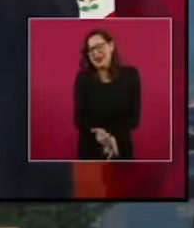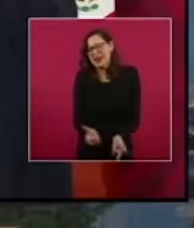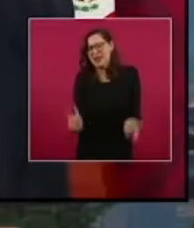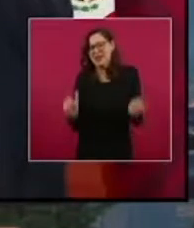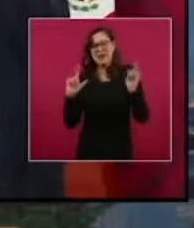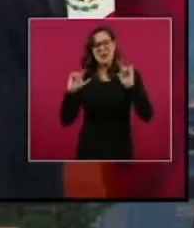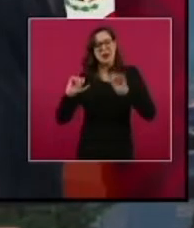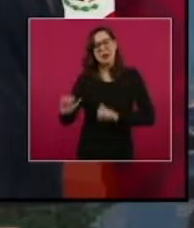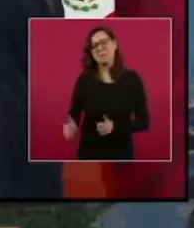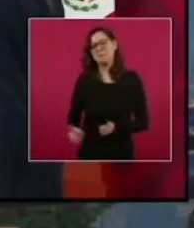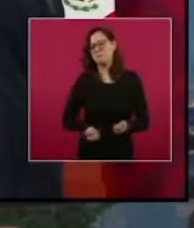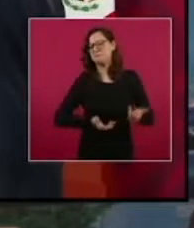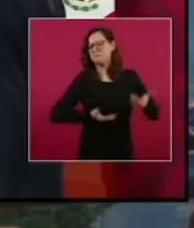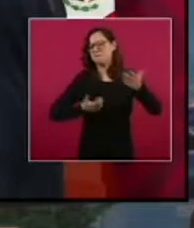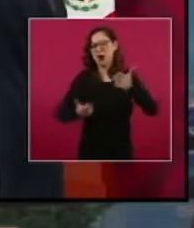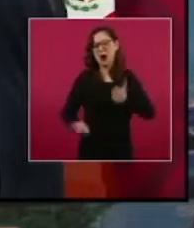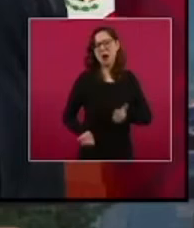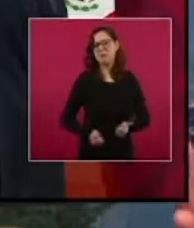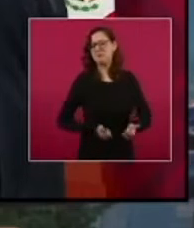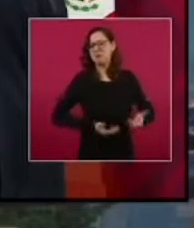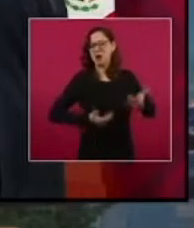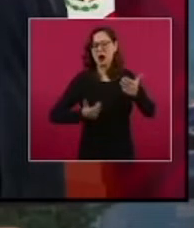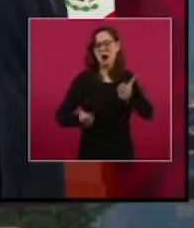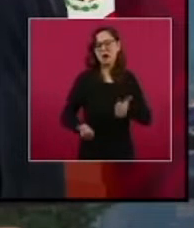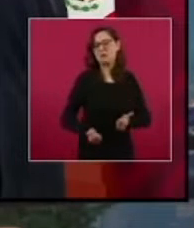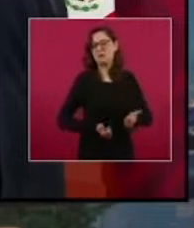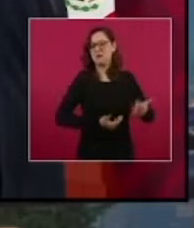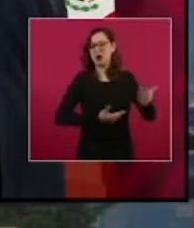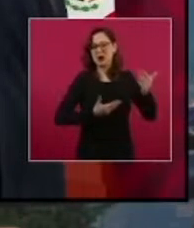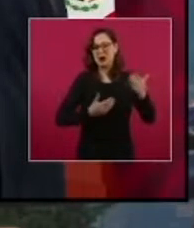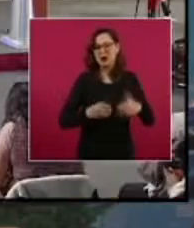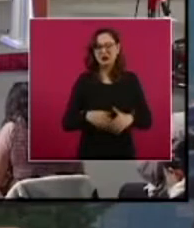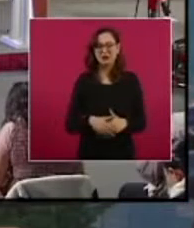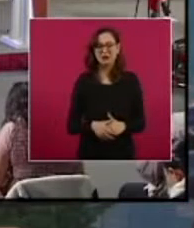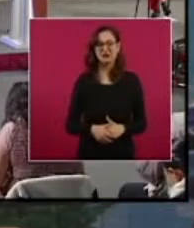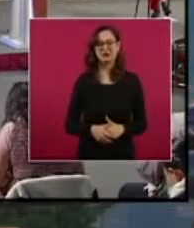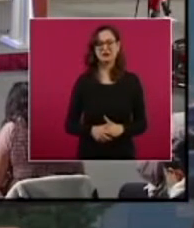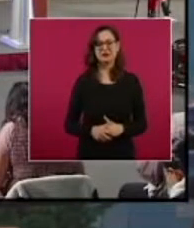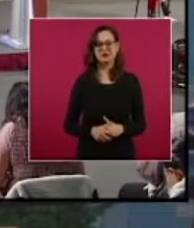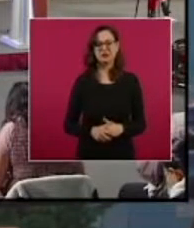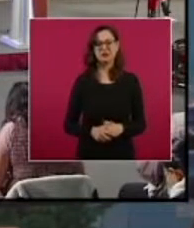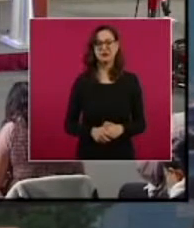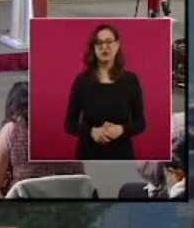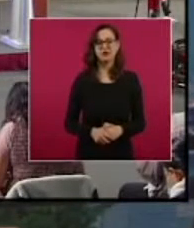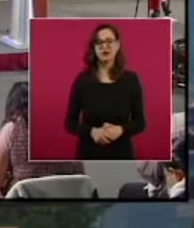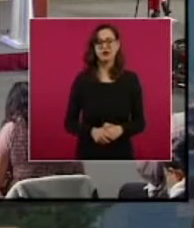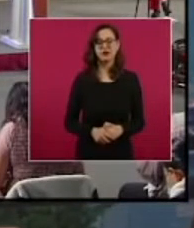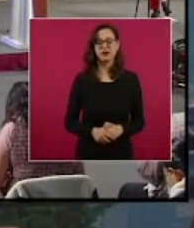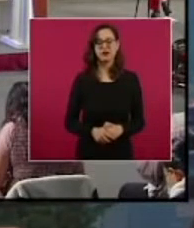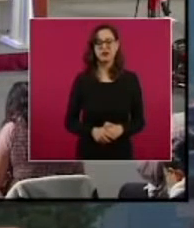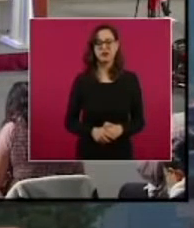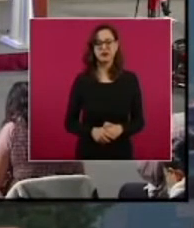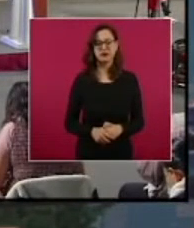extracción de material pétreo desde hace más de 3 décadas.